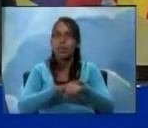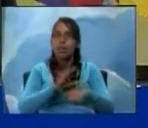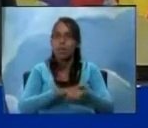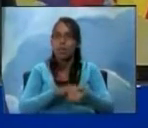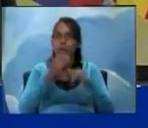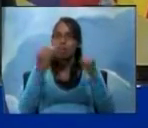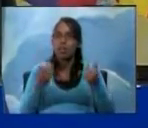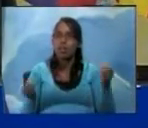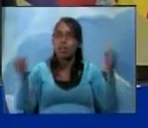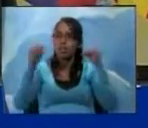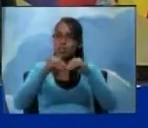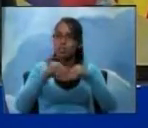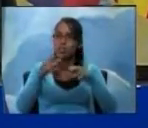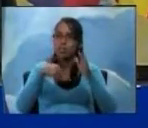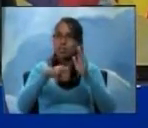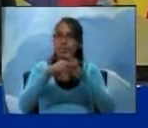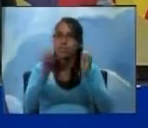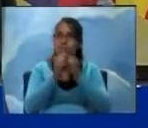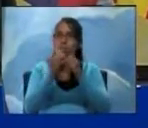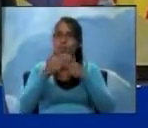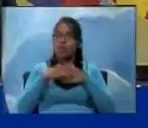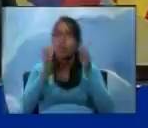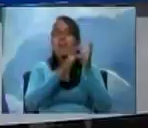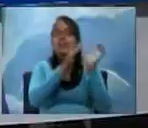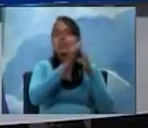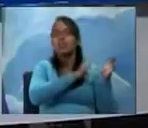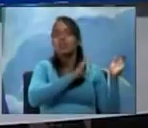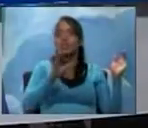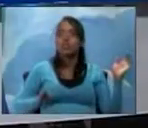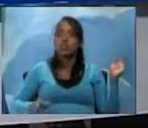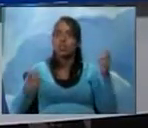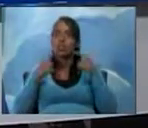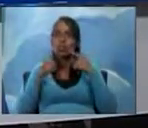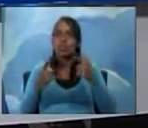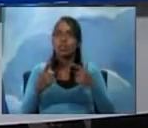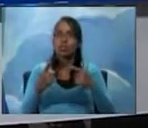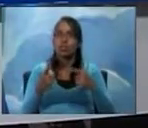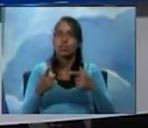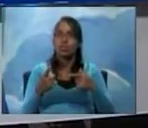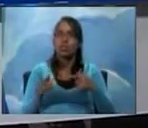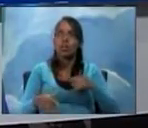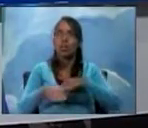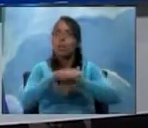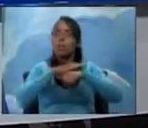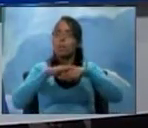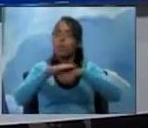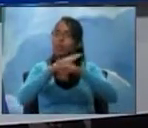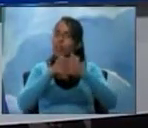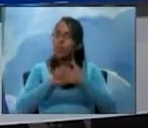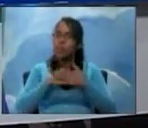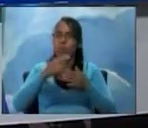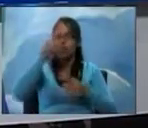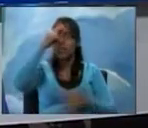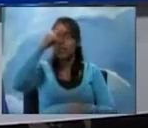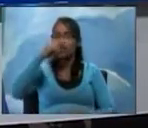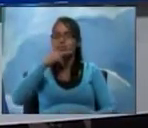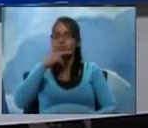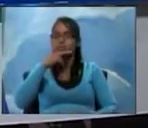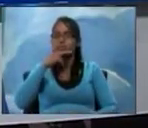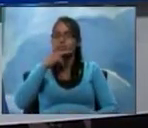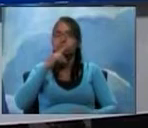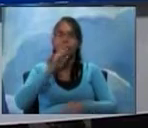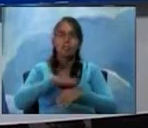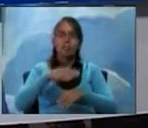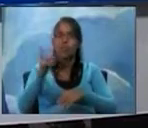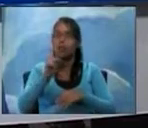Abra los brazos, diga conmigo, Jesucristo dijo. Jesucristo. Perdónalos, Padre. Perdónalos, Padre. Porque